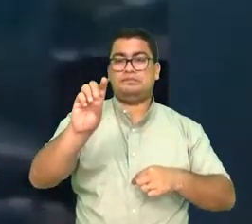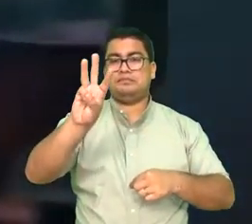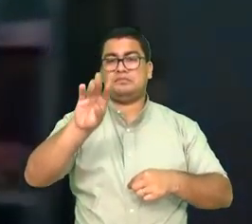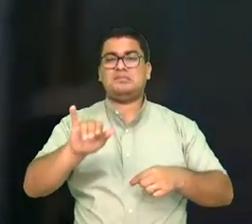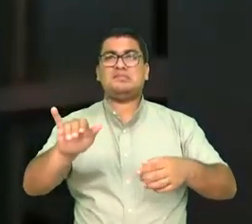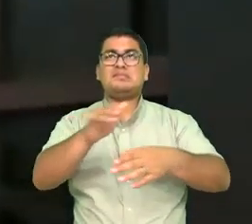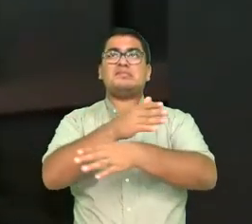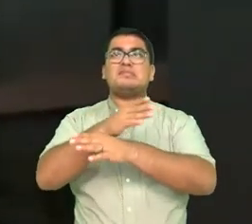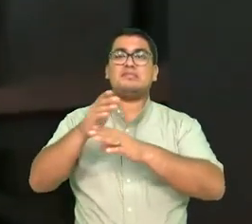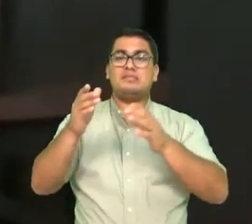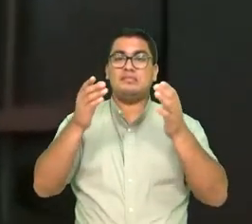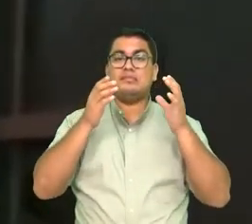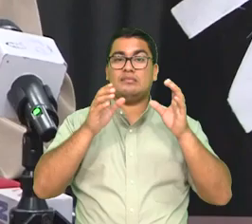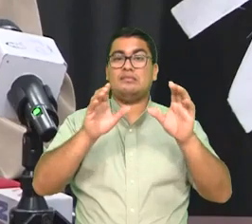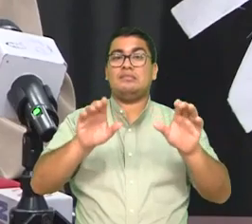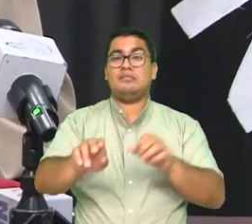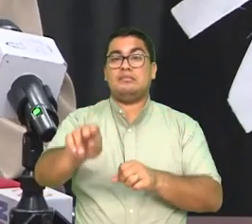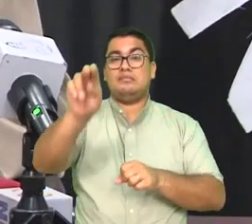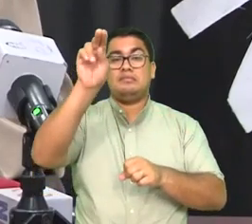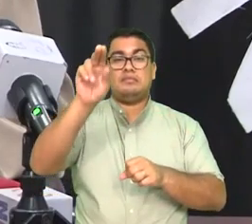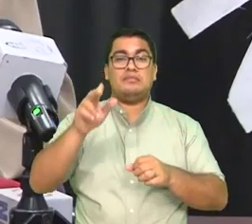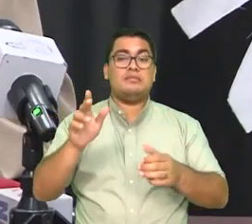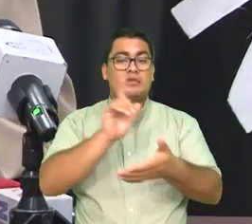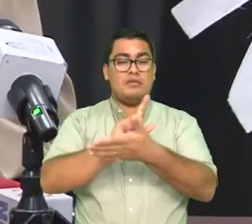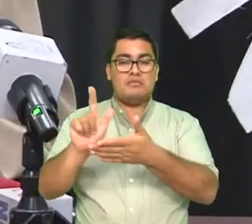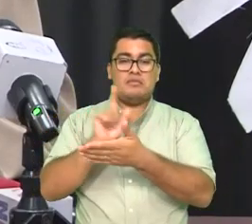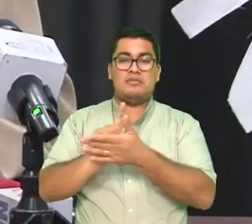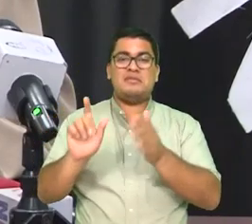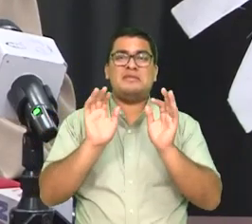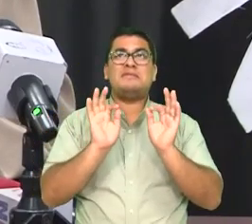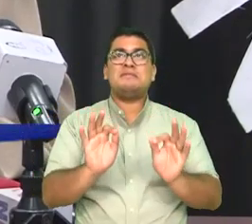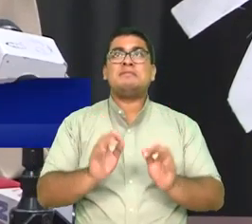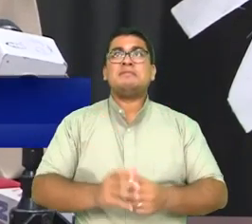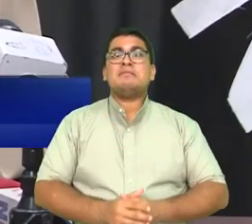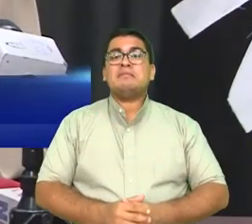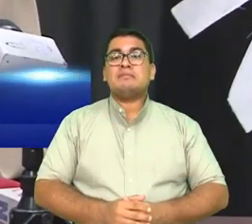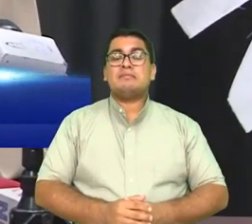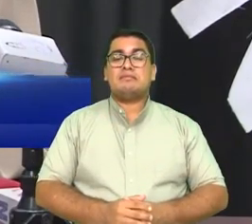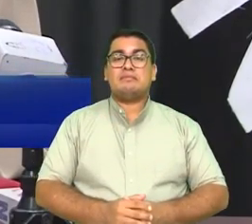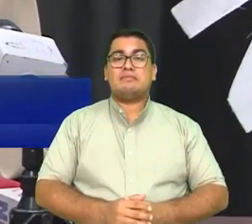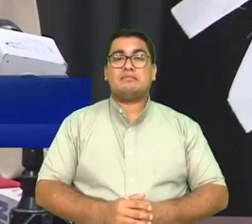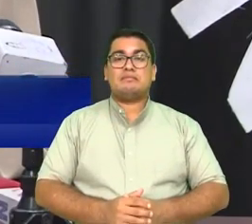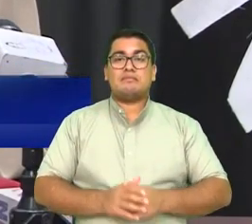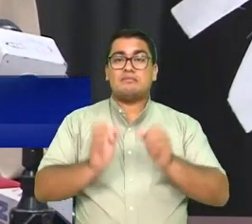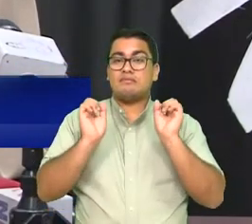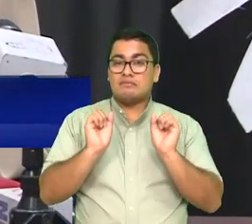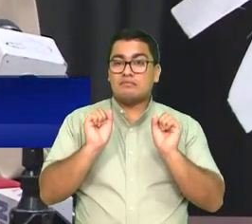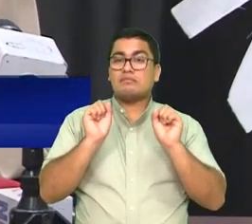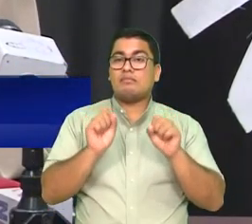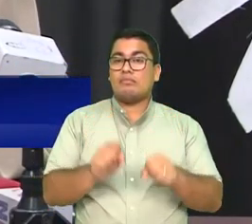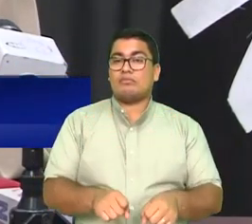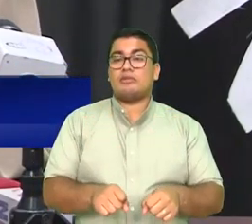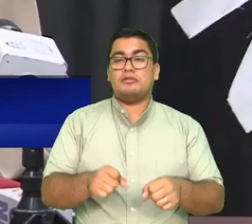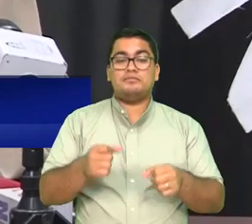de la región del Caribe Norte. Hemos podido